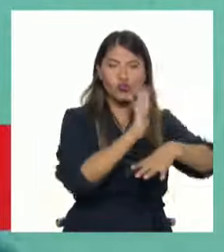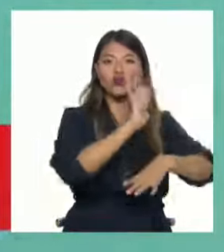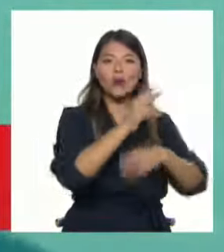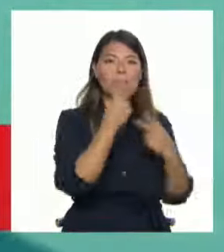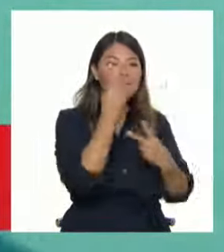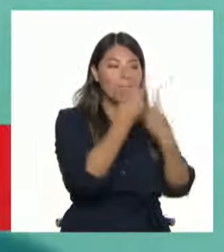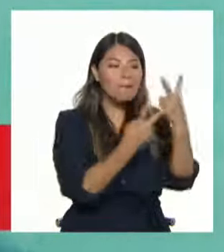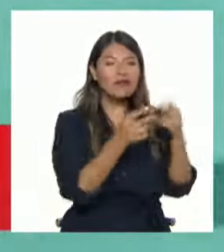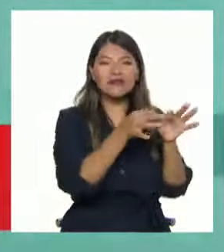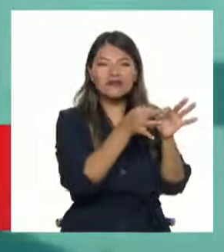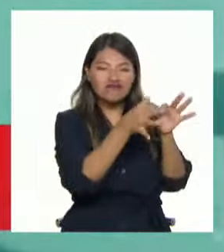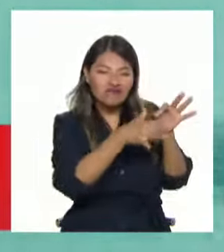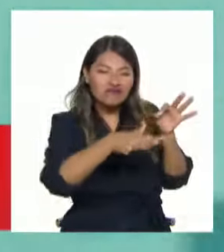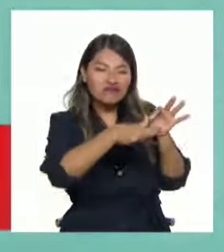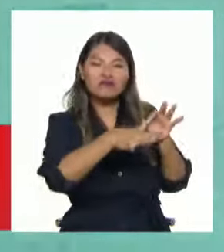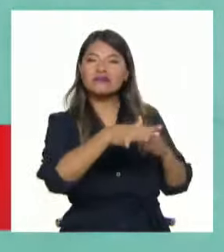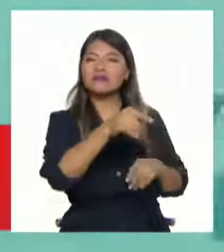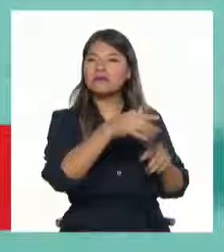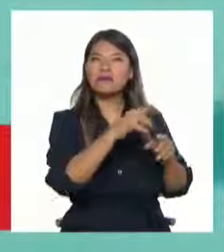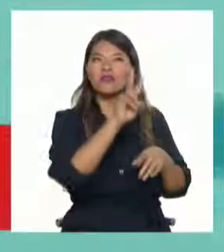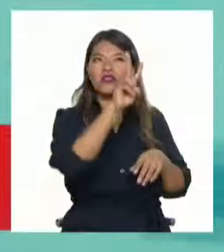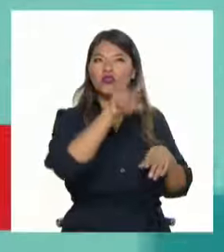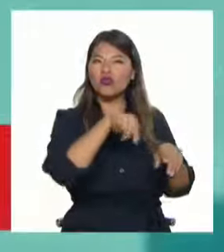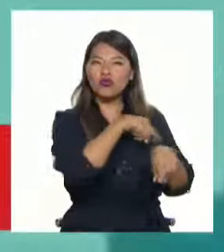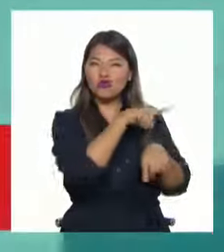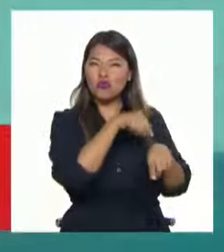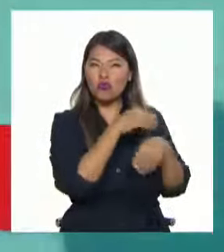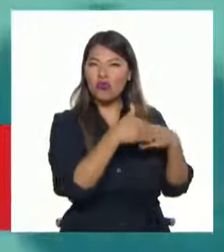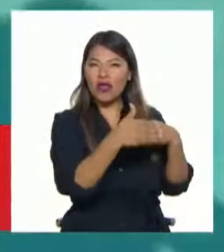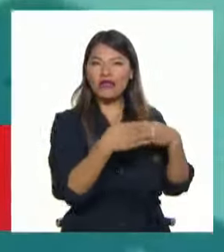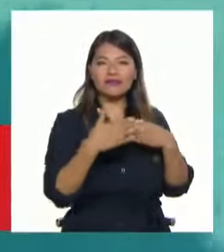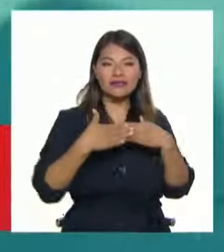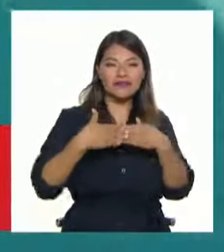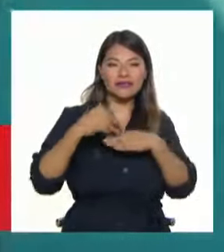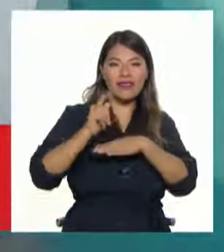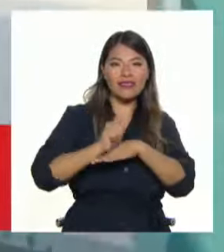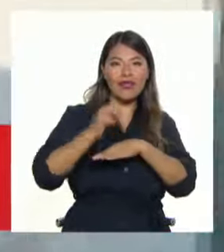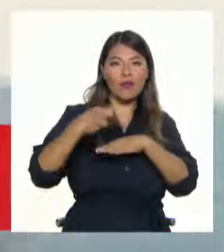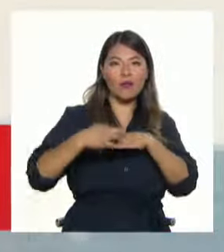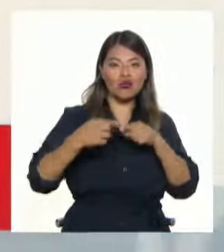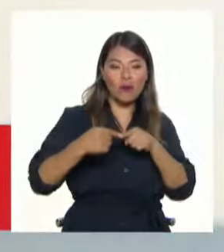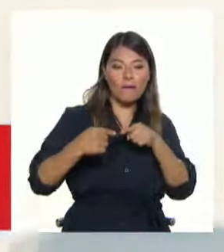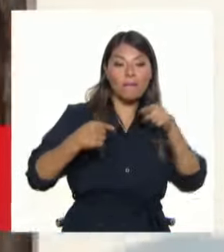queda aproximadamente unas 2 horas y media de la ciudad de Tarapoto, en donde,